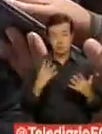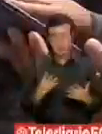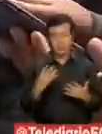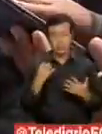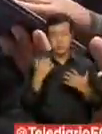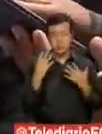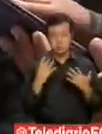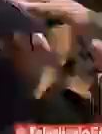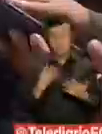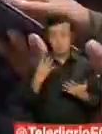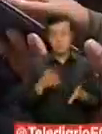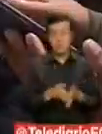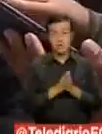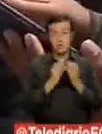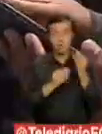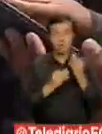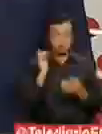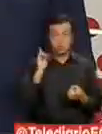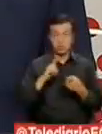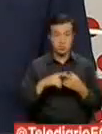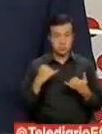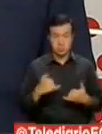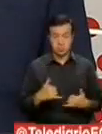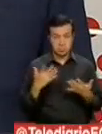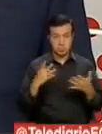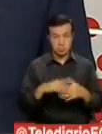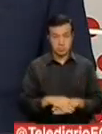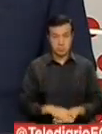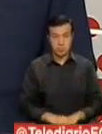de implorar una justicia que no hay.